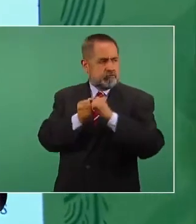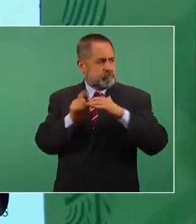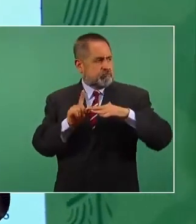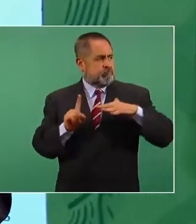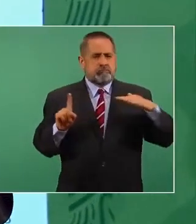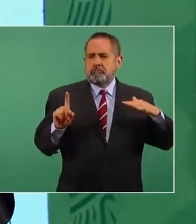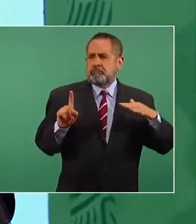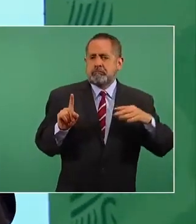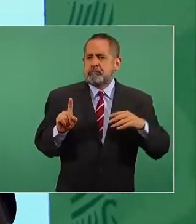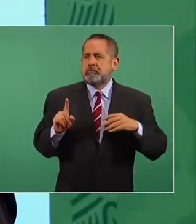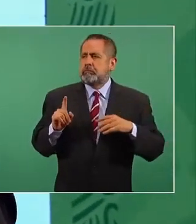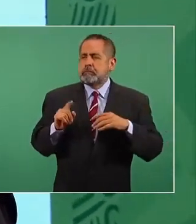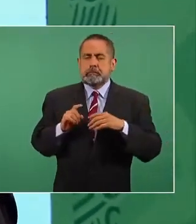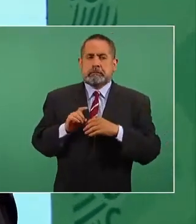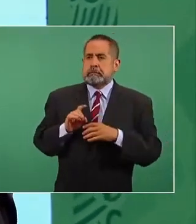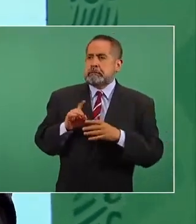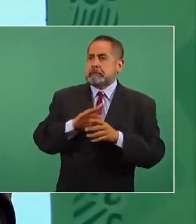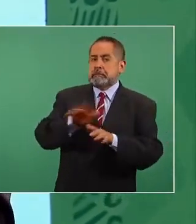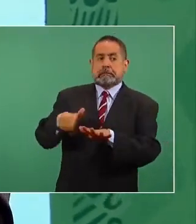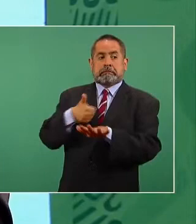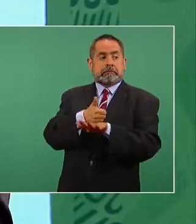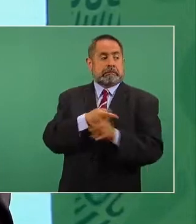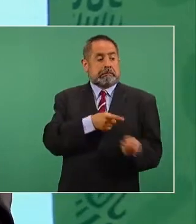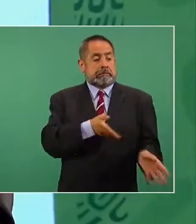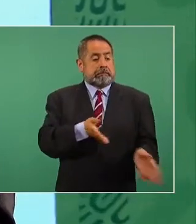no es tirar la piedra y esconder la mano.